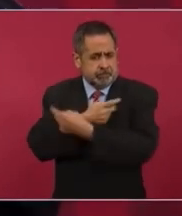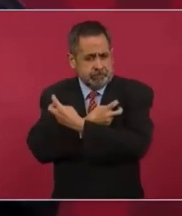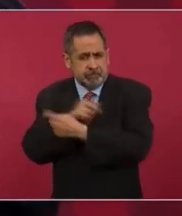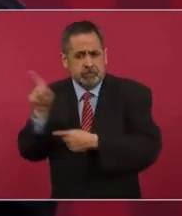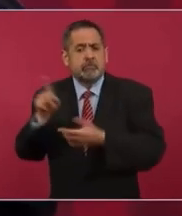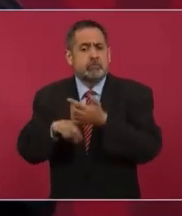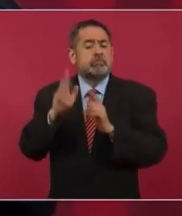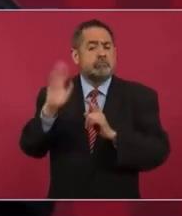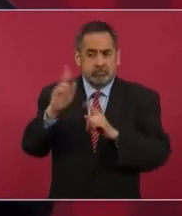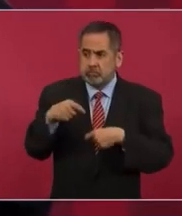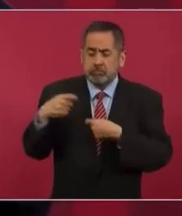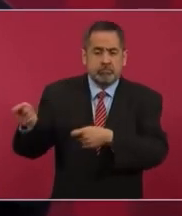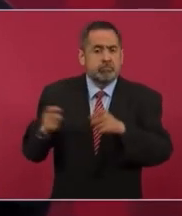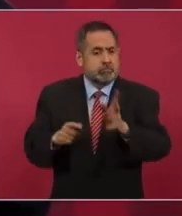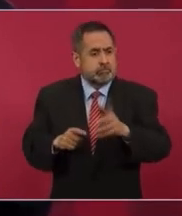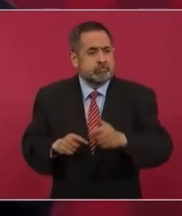estaba